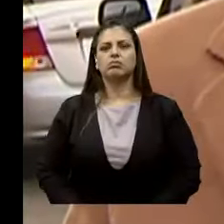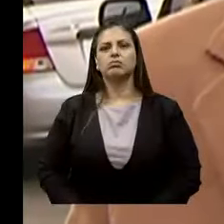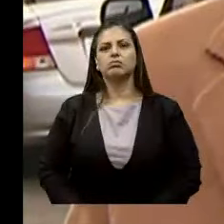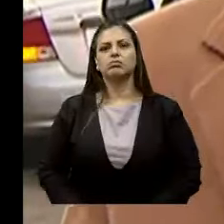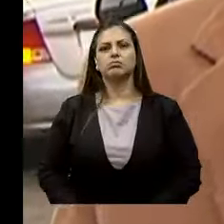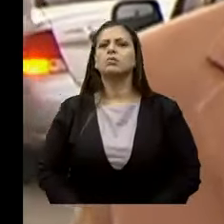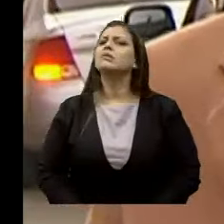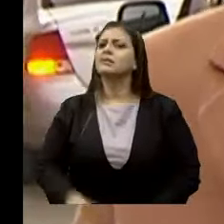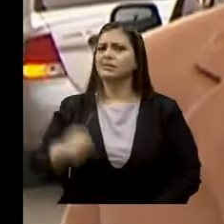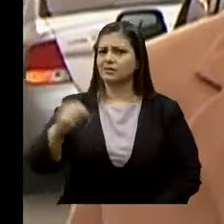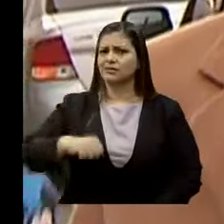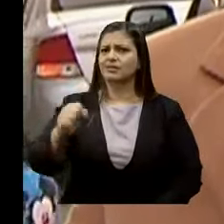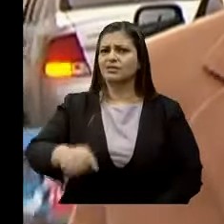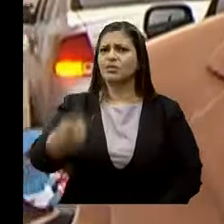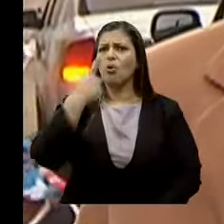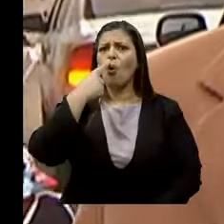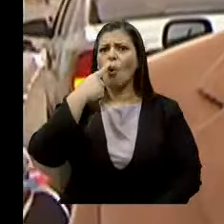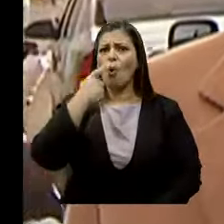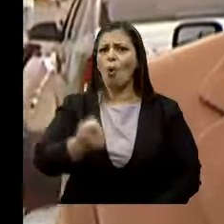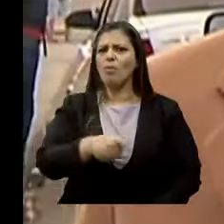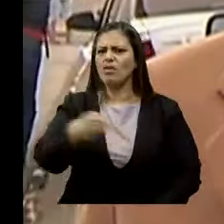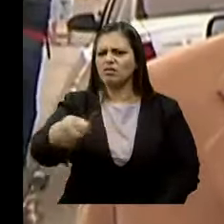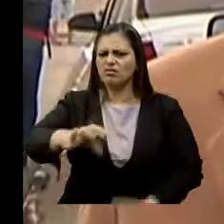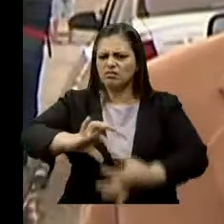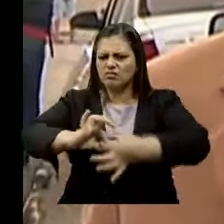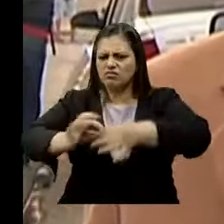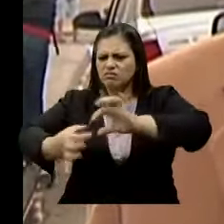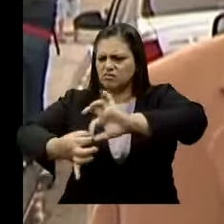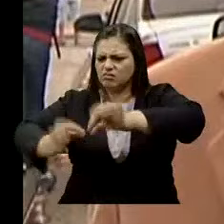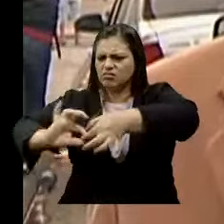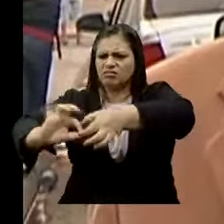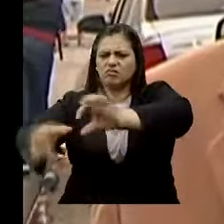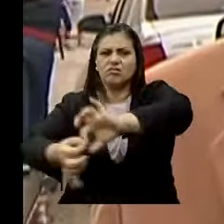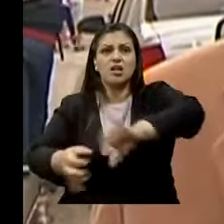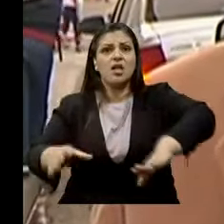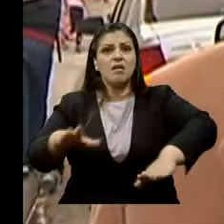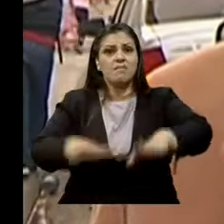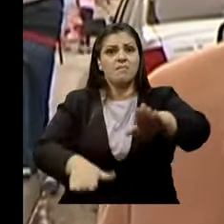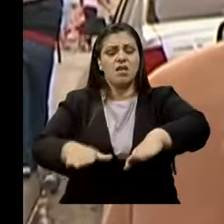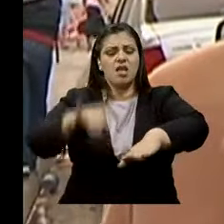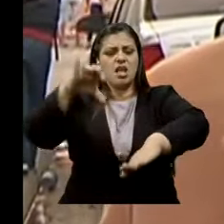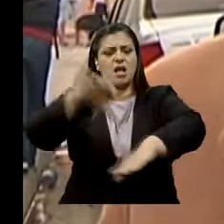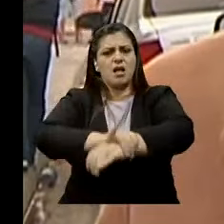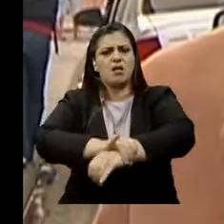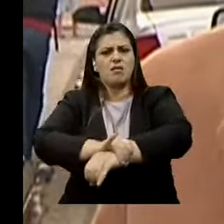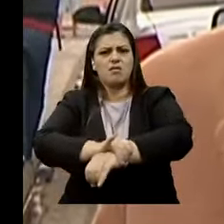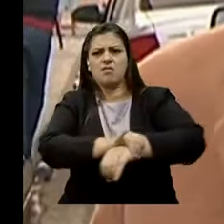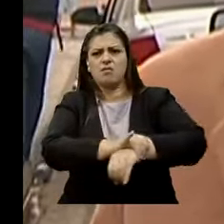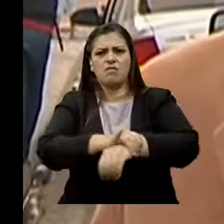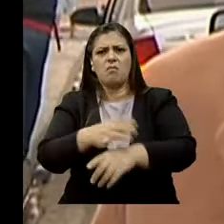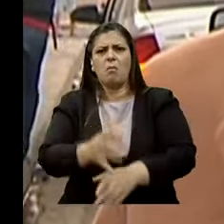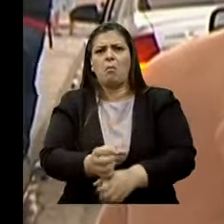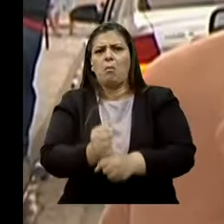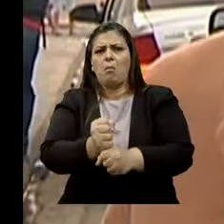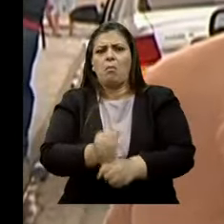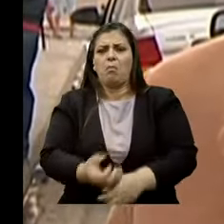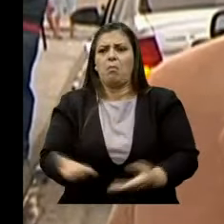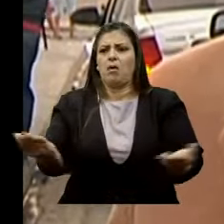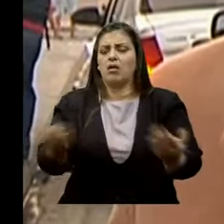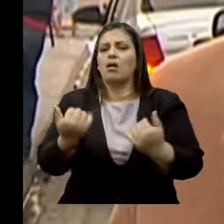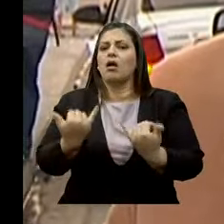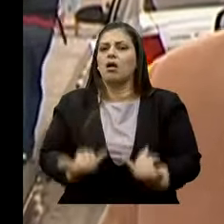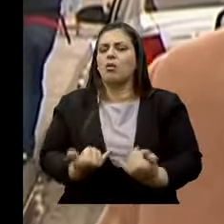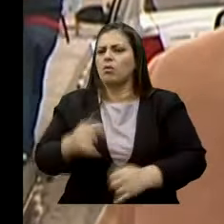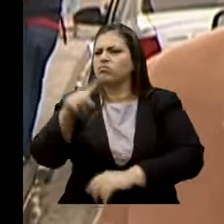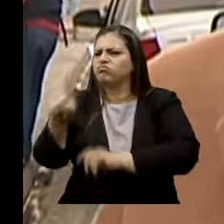un ciudadano encadenado internamente aquí en la casa. Pues mientras tanto, estamos en el procedimiento de verificar la información que se ha obtenido en este